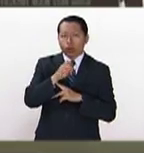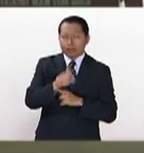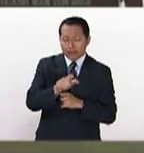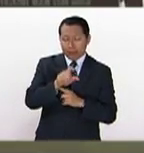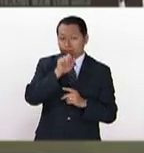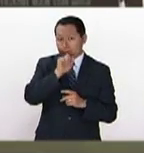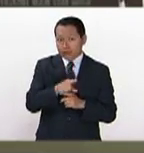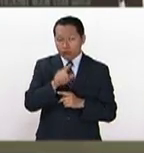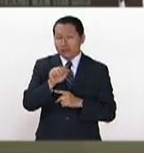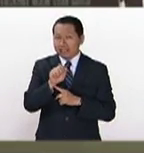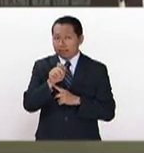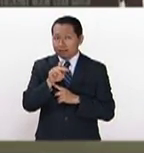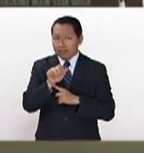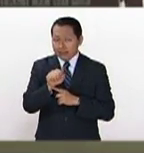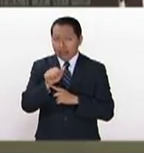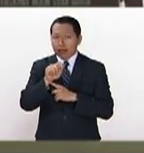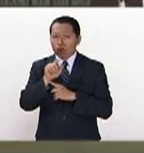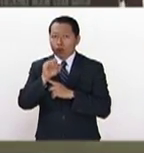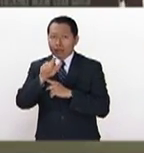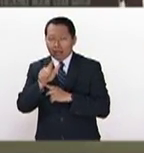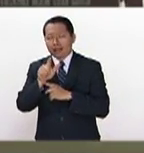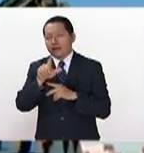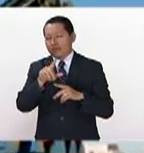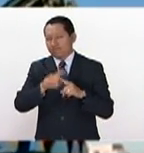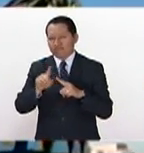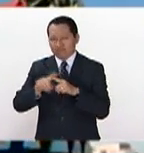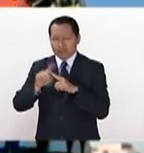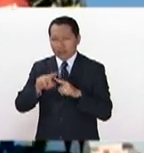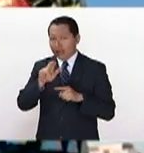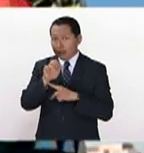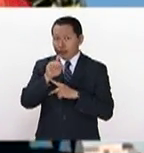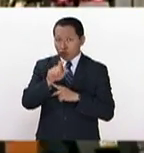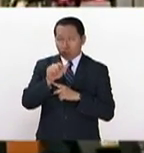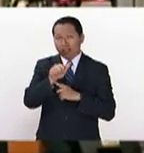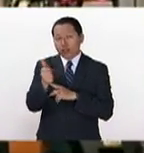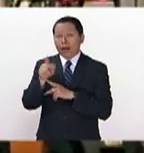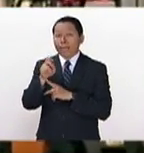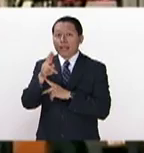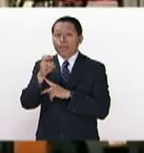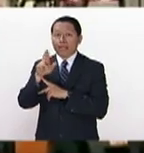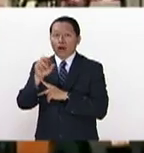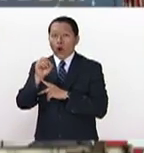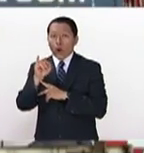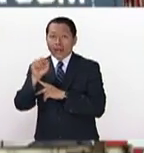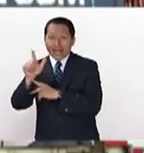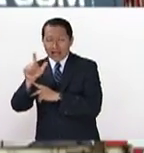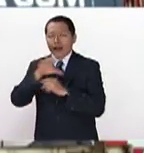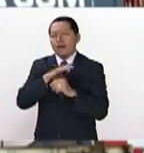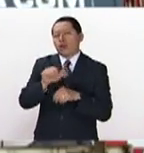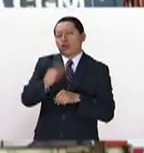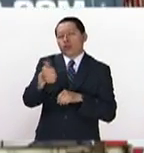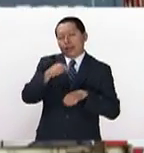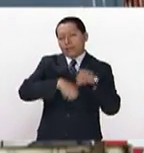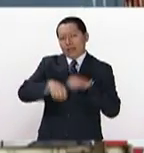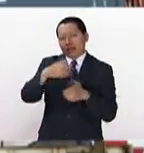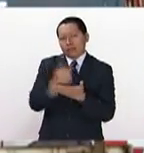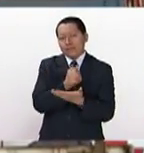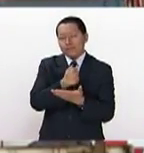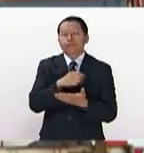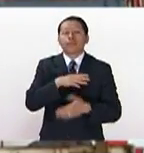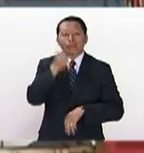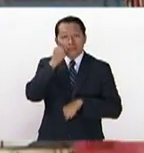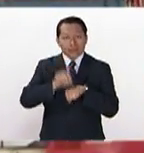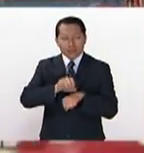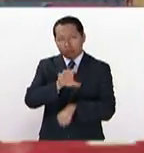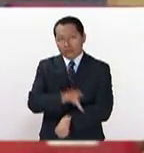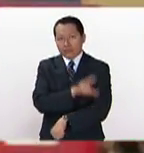Aerodel, Cepsa, Total y Shell. Repsol y Premier Oil fueron otras de las empresas ganadoras. El secretario de